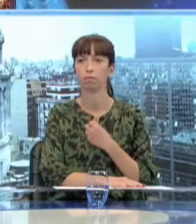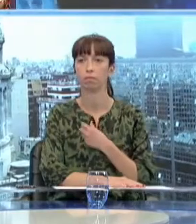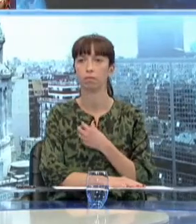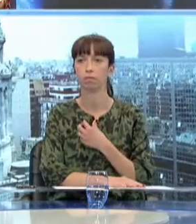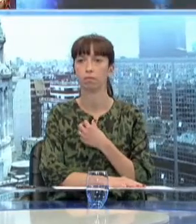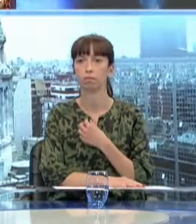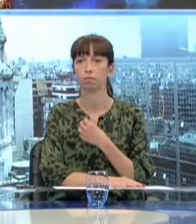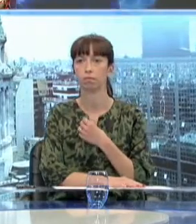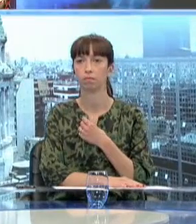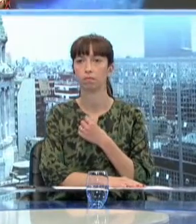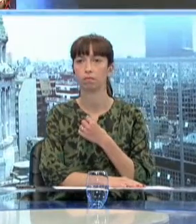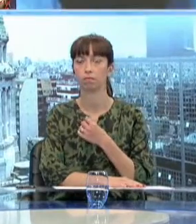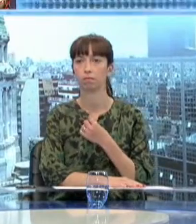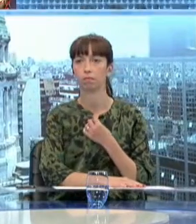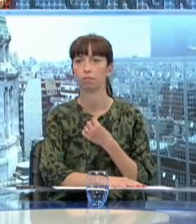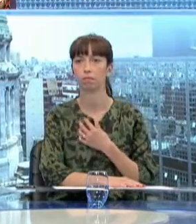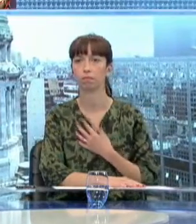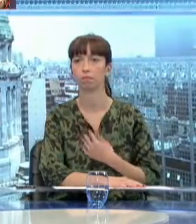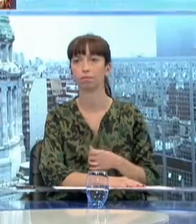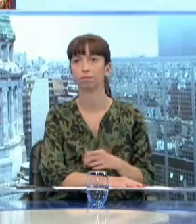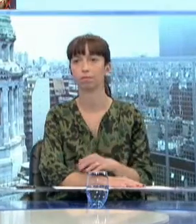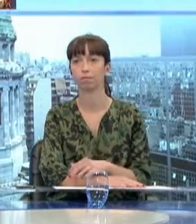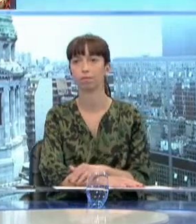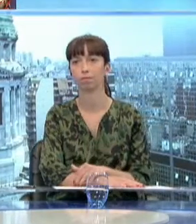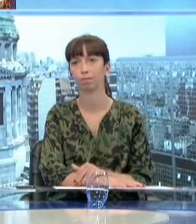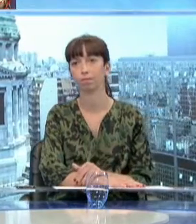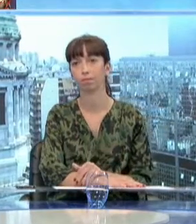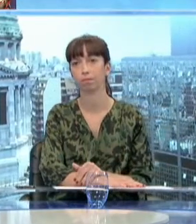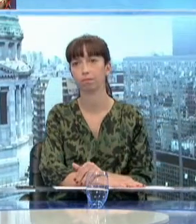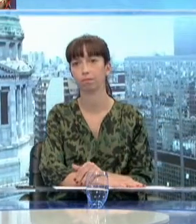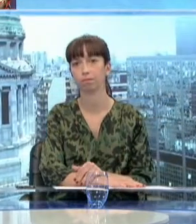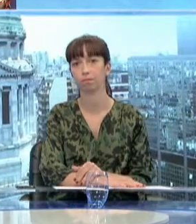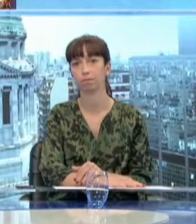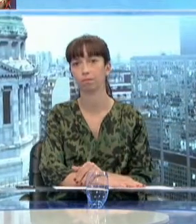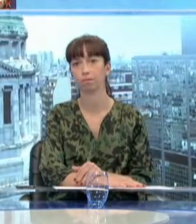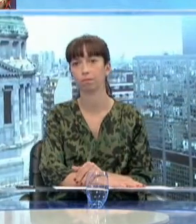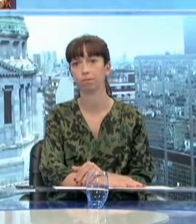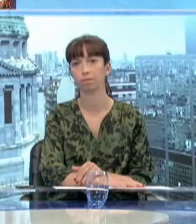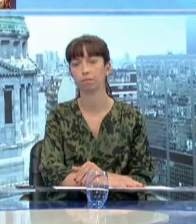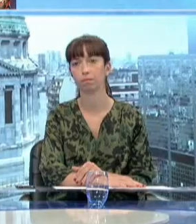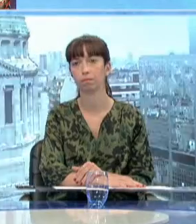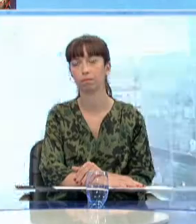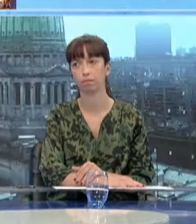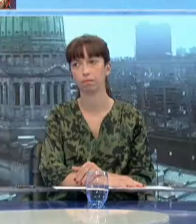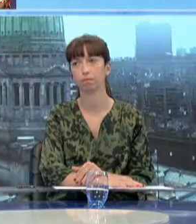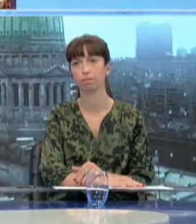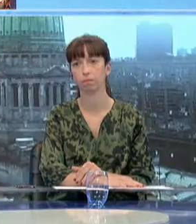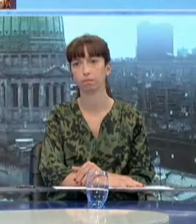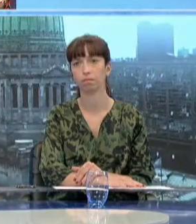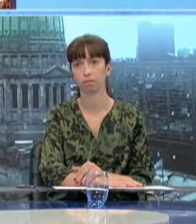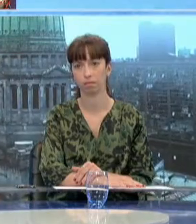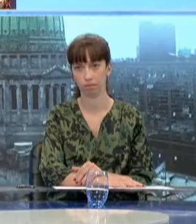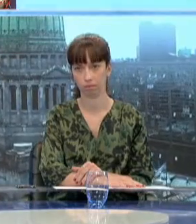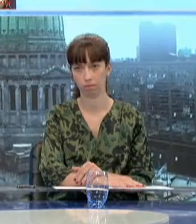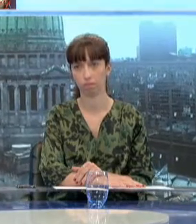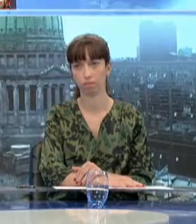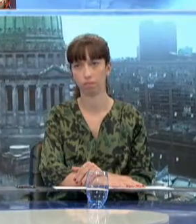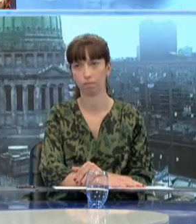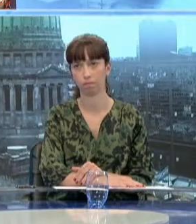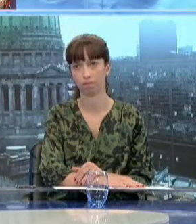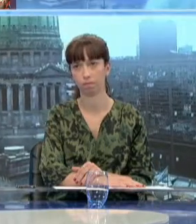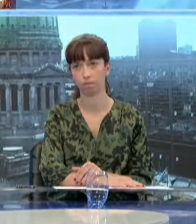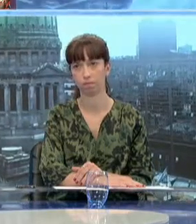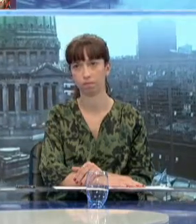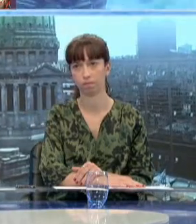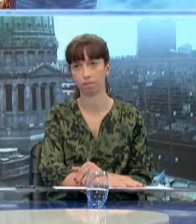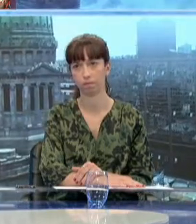piensan que no va a ser necesario y que en todo caso habrán otro tipo de programas que tampoco lo explicitaron. Nos